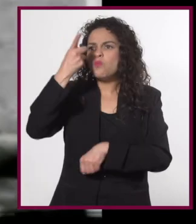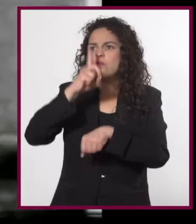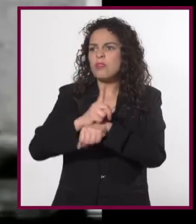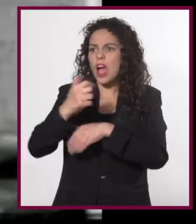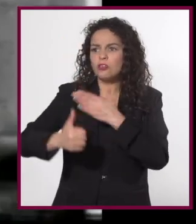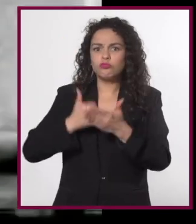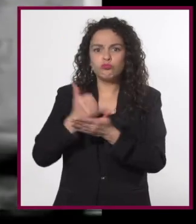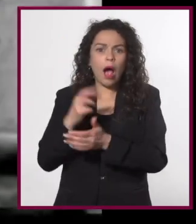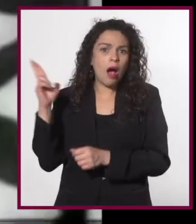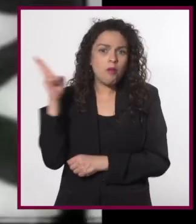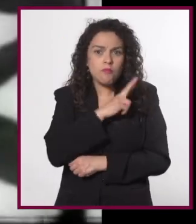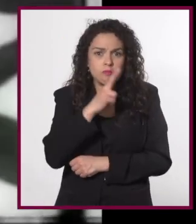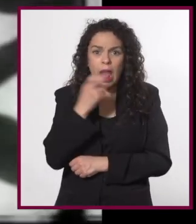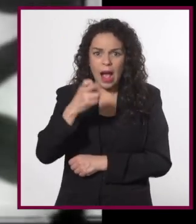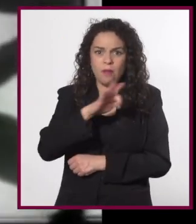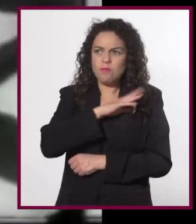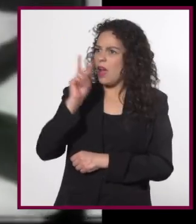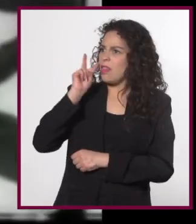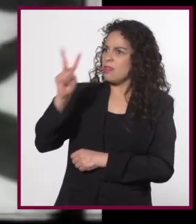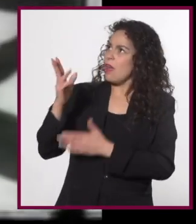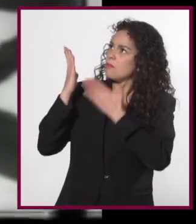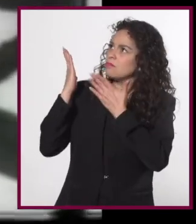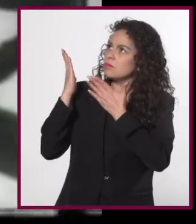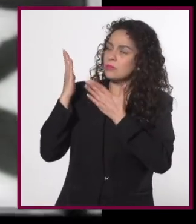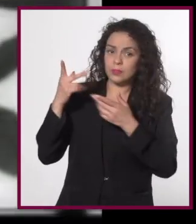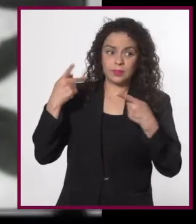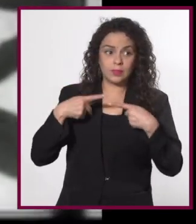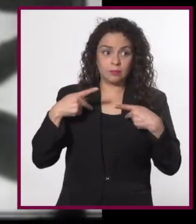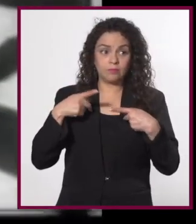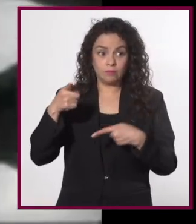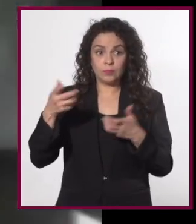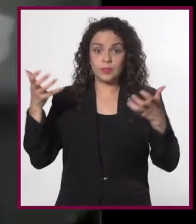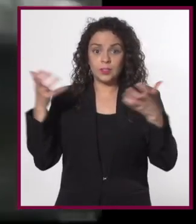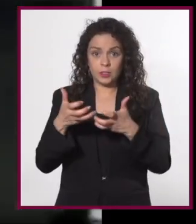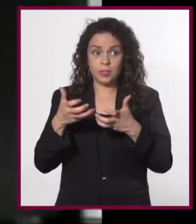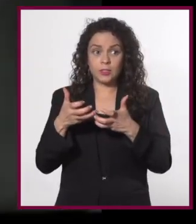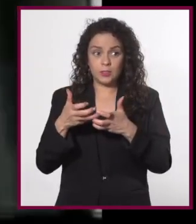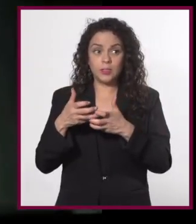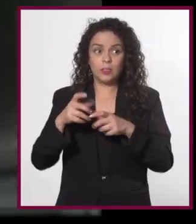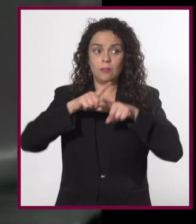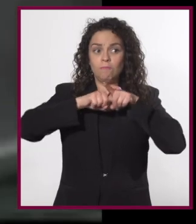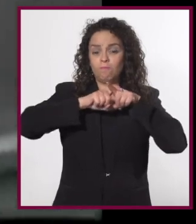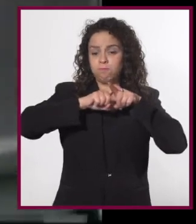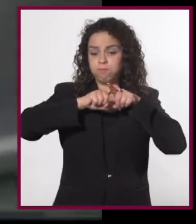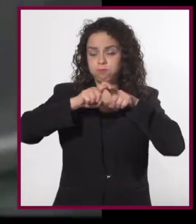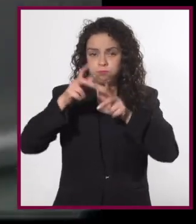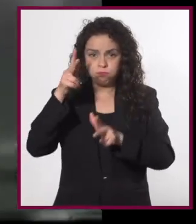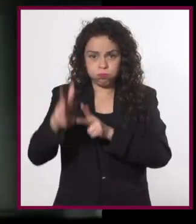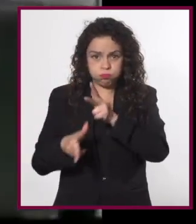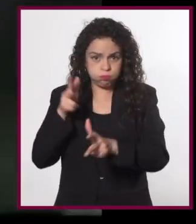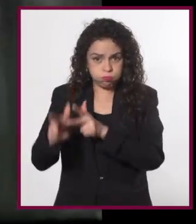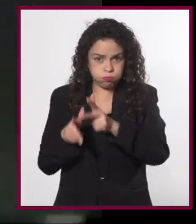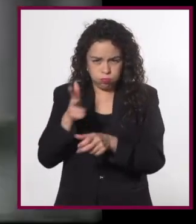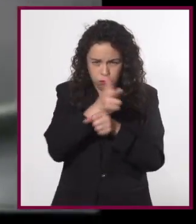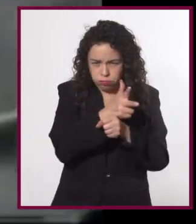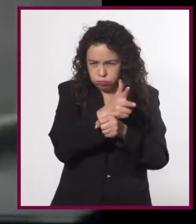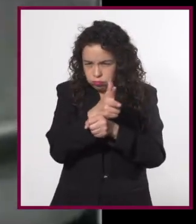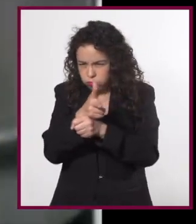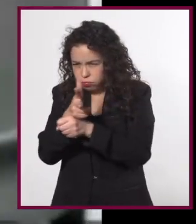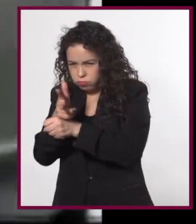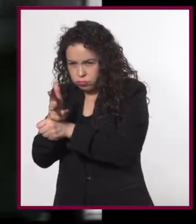rusa. En la pantalla vemos al operador de la cámara, con lo que se refuerza la importancia del punto de vista del